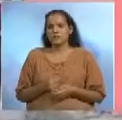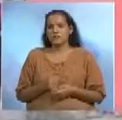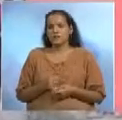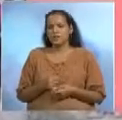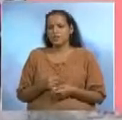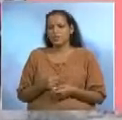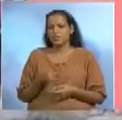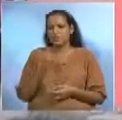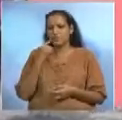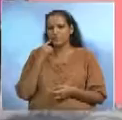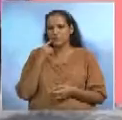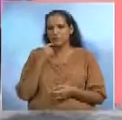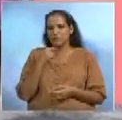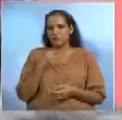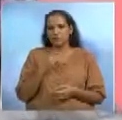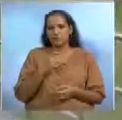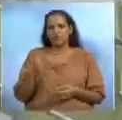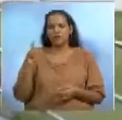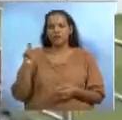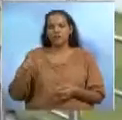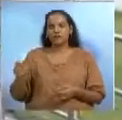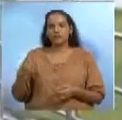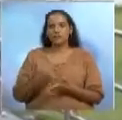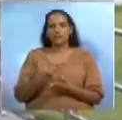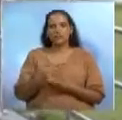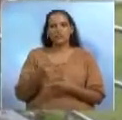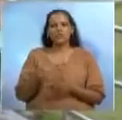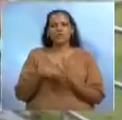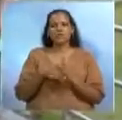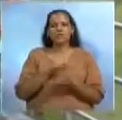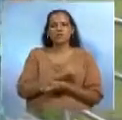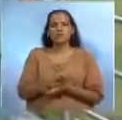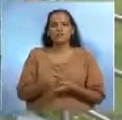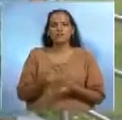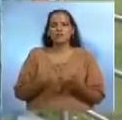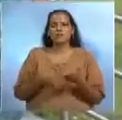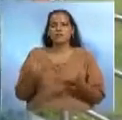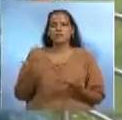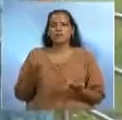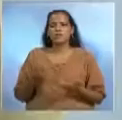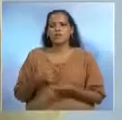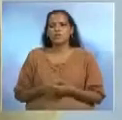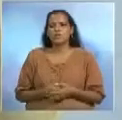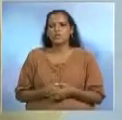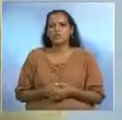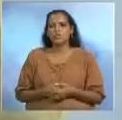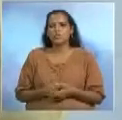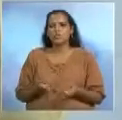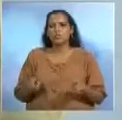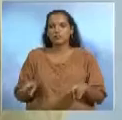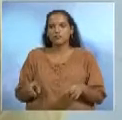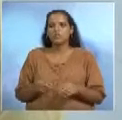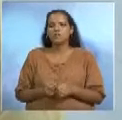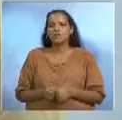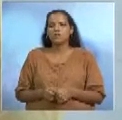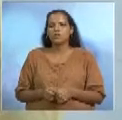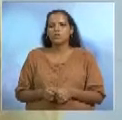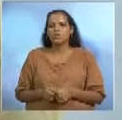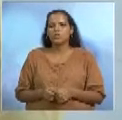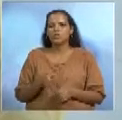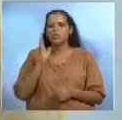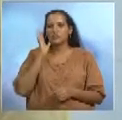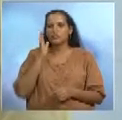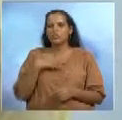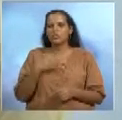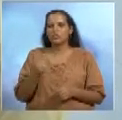encargado de la cooperativa, que hay 100 personas que han pagado hoy un predio. ¿Qué va a pasar con esas 100 personas que han dado dinero? Bueno, también